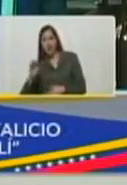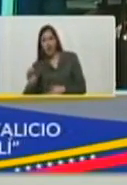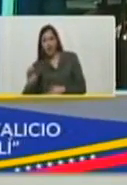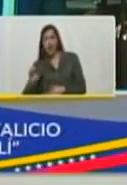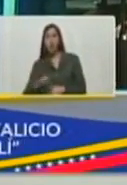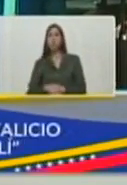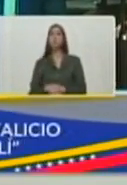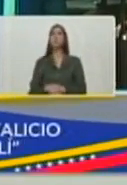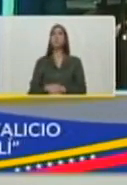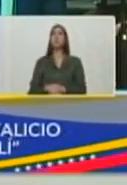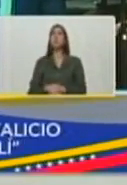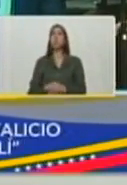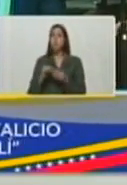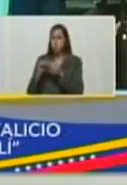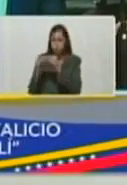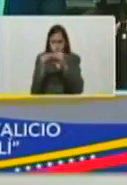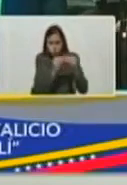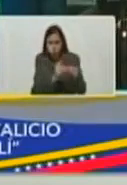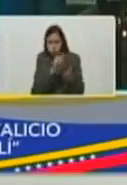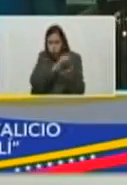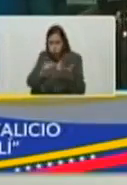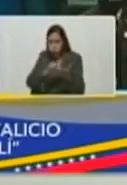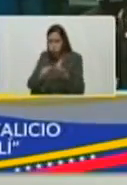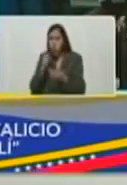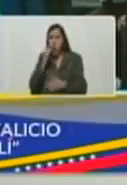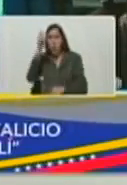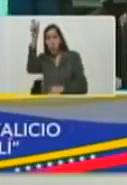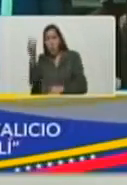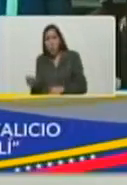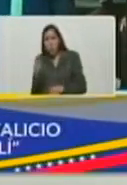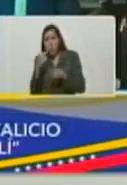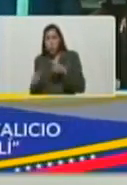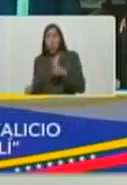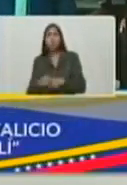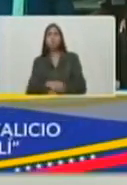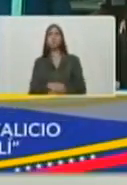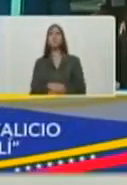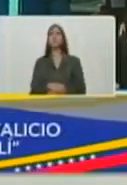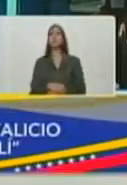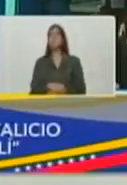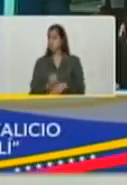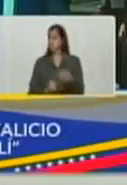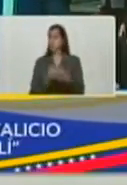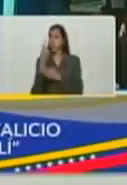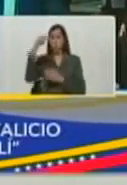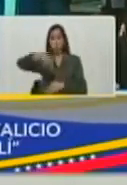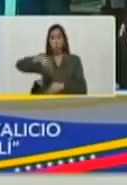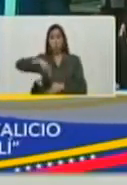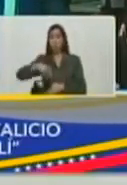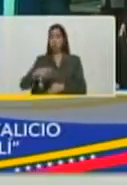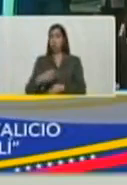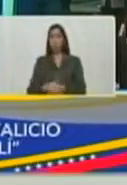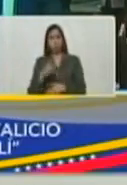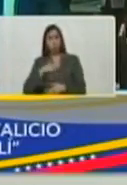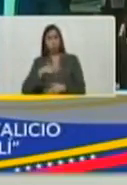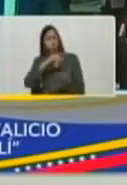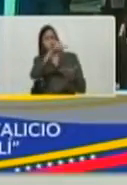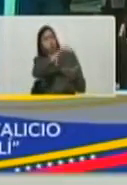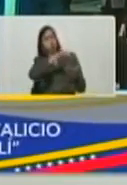Corrección José Genaro Rueda, diagramación Juan Carlos Espinosa. Está calientico, me lo tragué